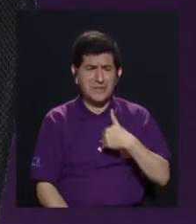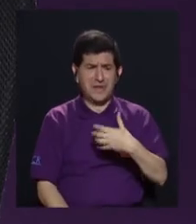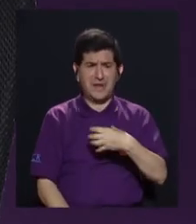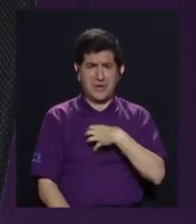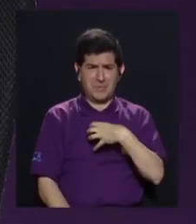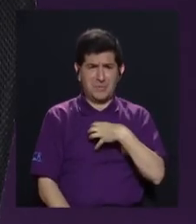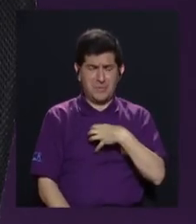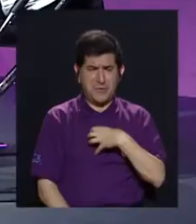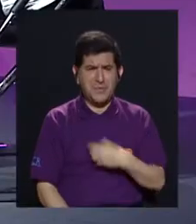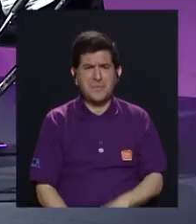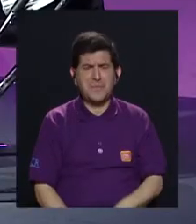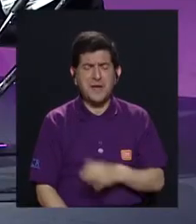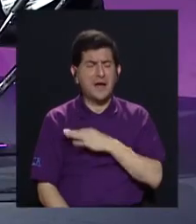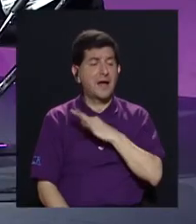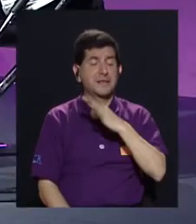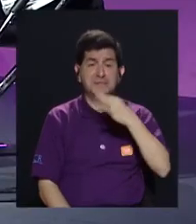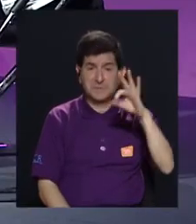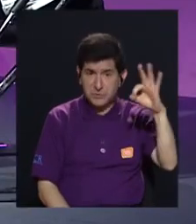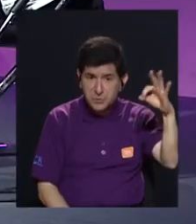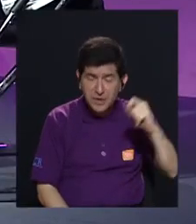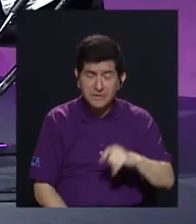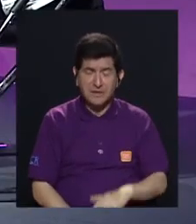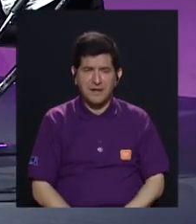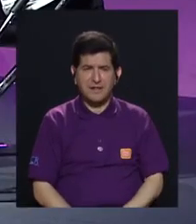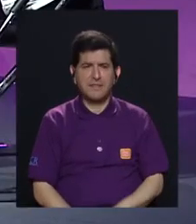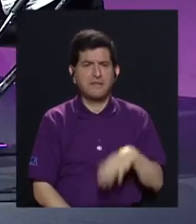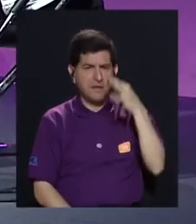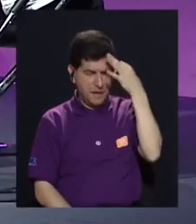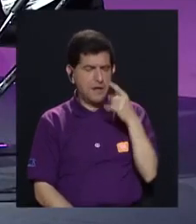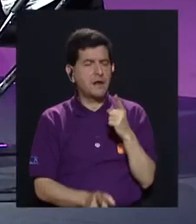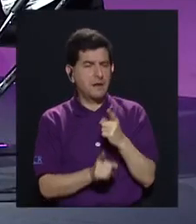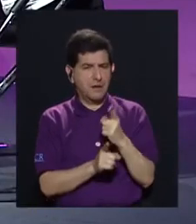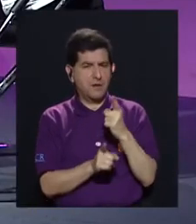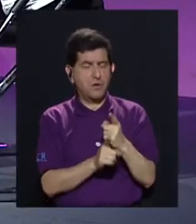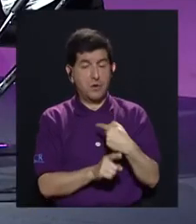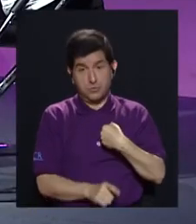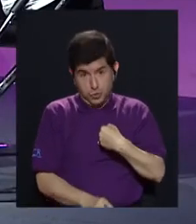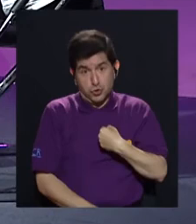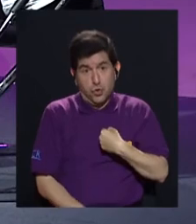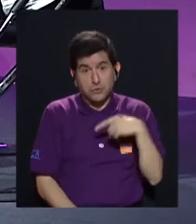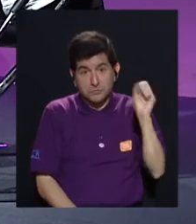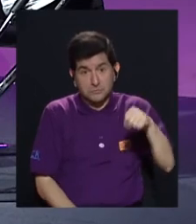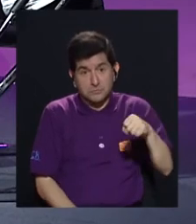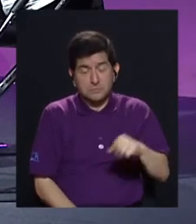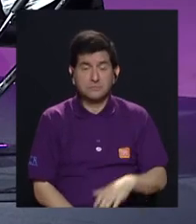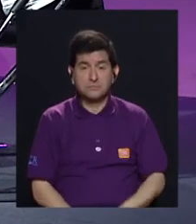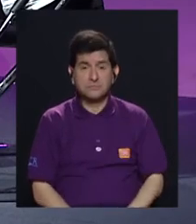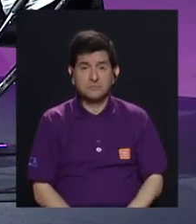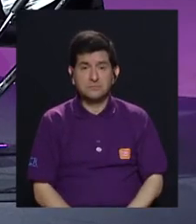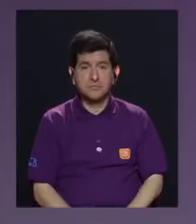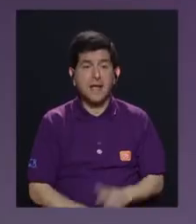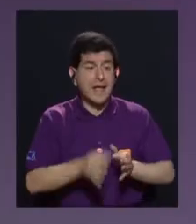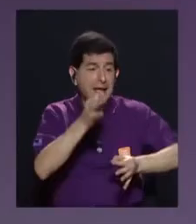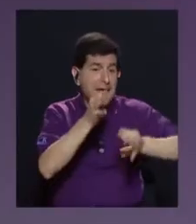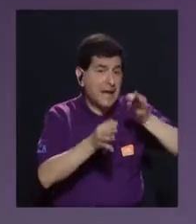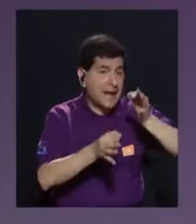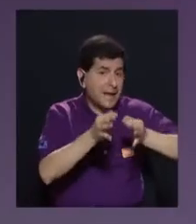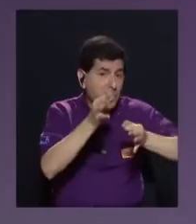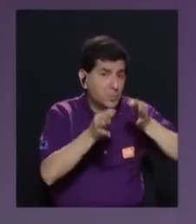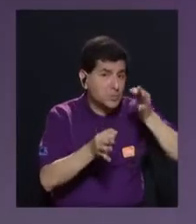y desarrollamos nuestra propia espiritualidad y creemos que efectivamente yo por lo menos creo que la justicia